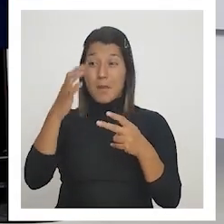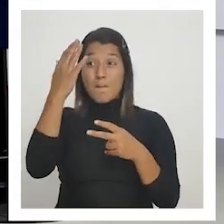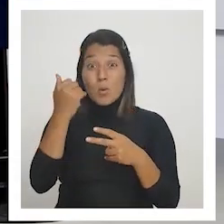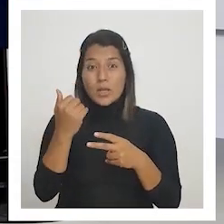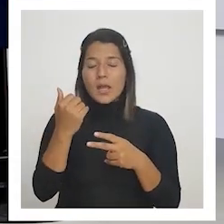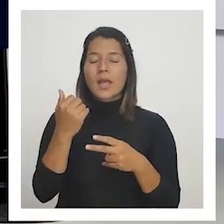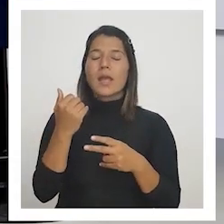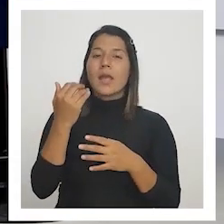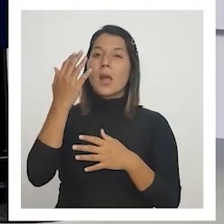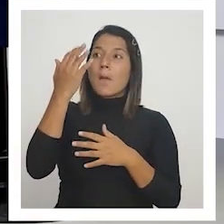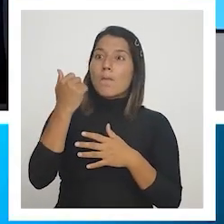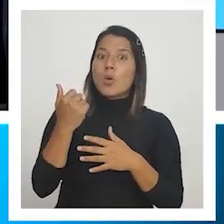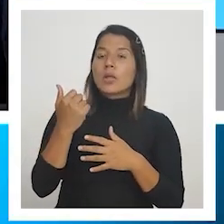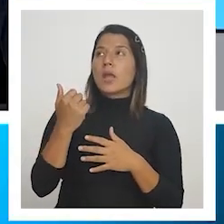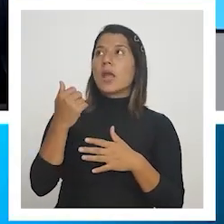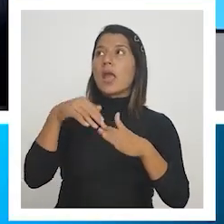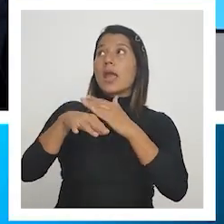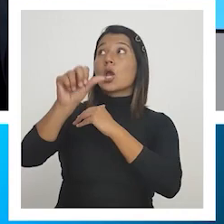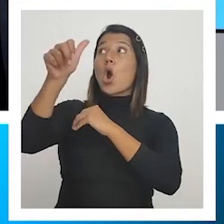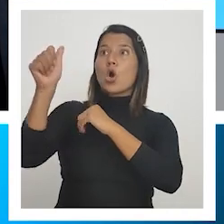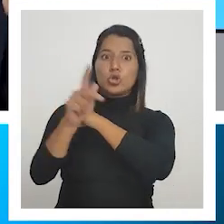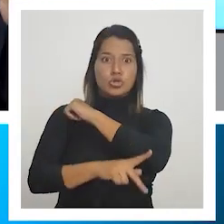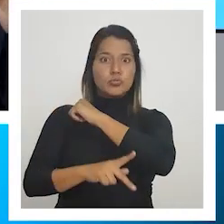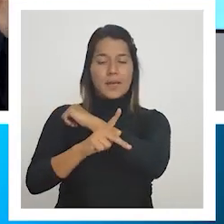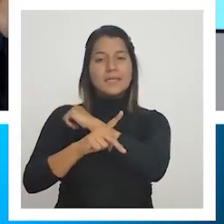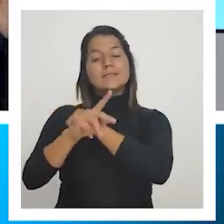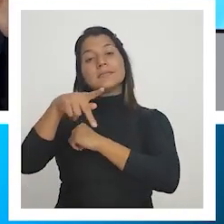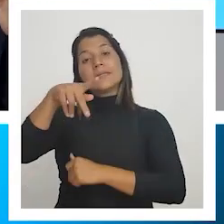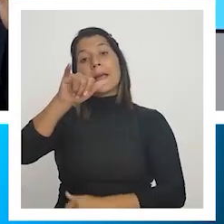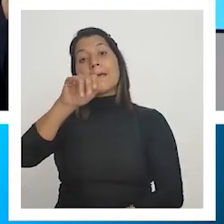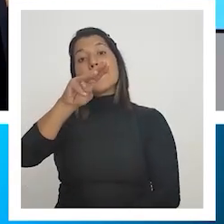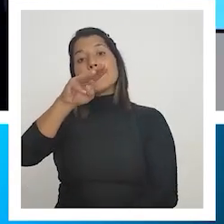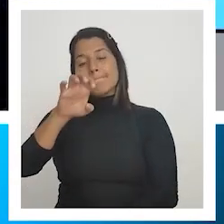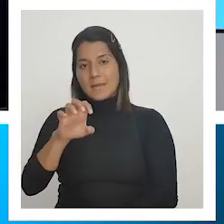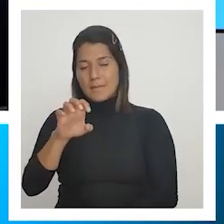una empresa que para el mercado tico es pequeña.